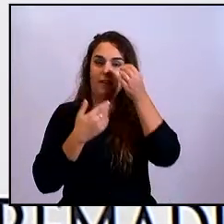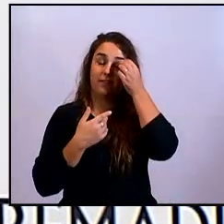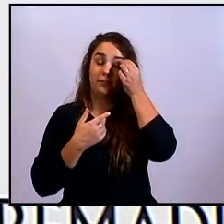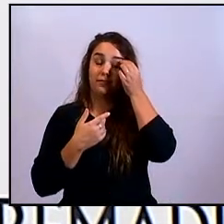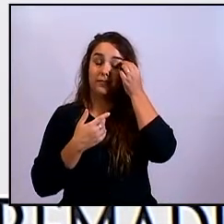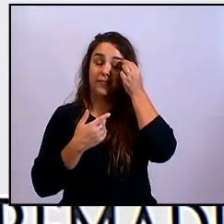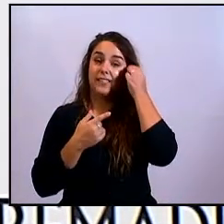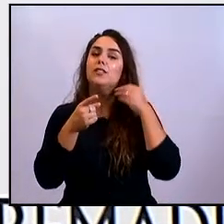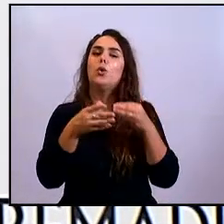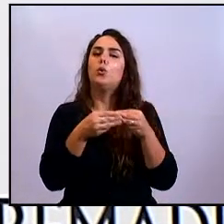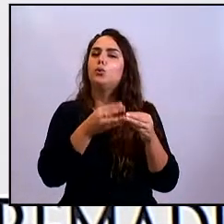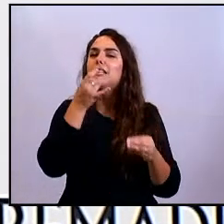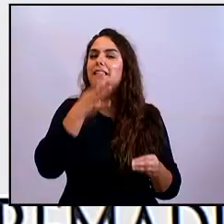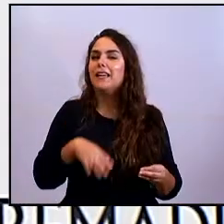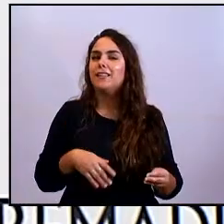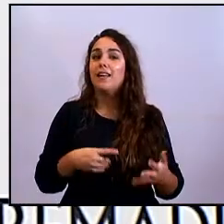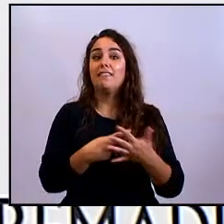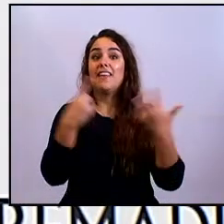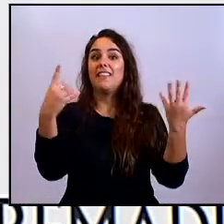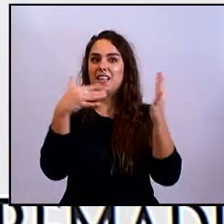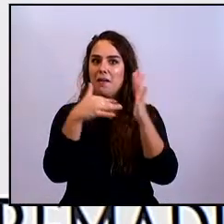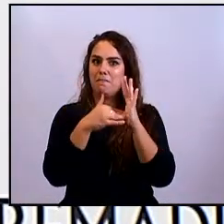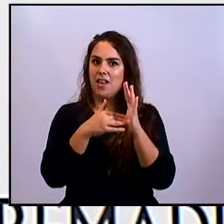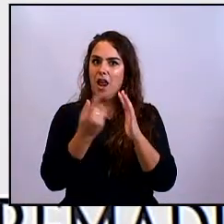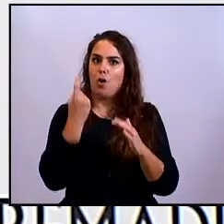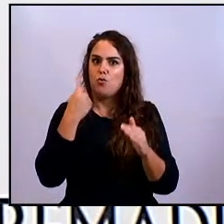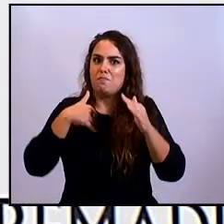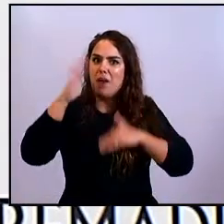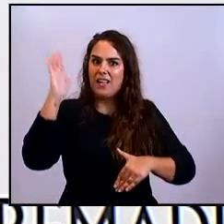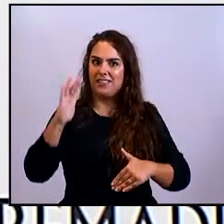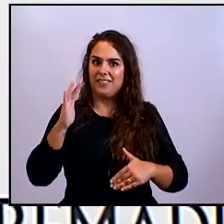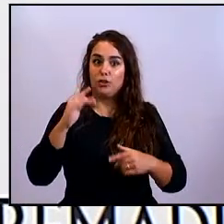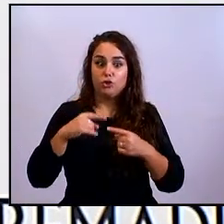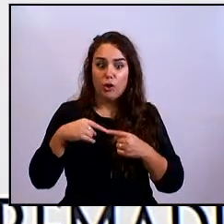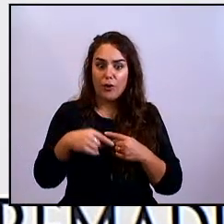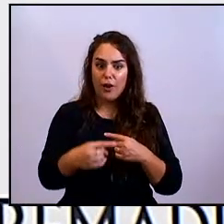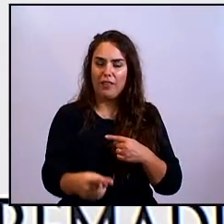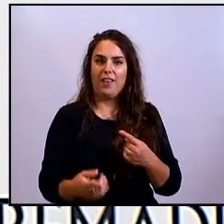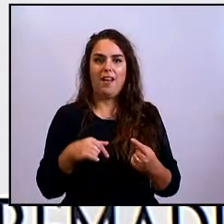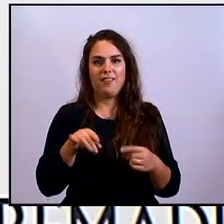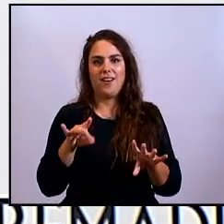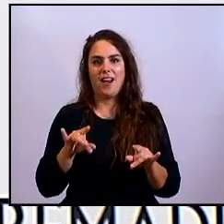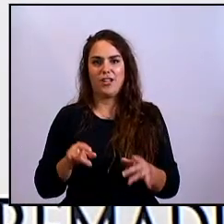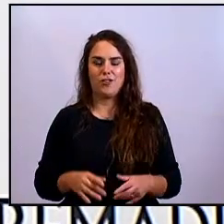que hacen uso más de 16.000 alumnos al día en nuestra región.